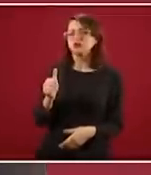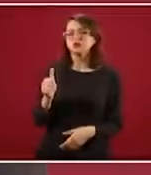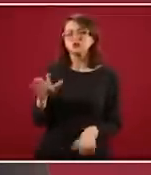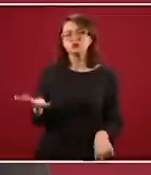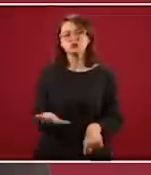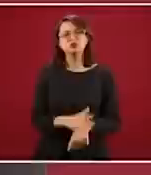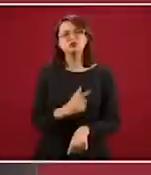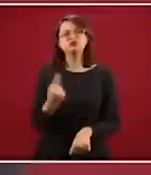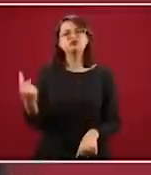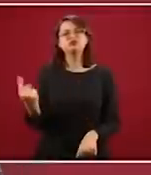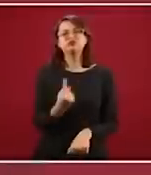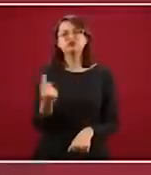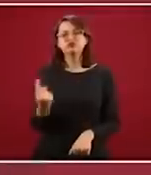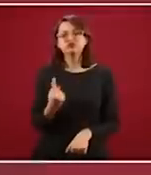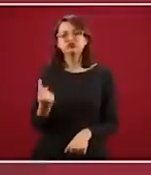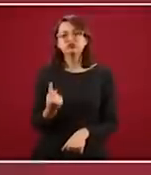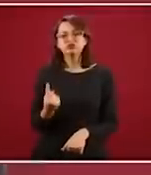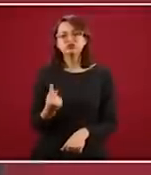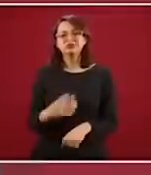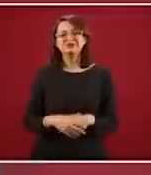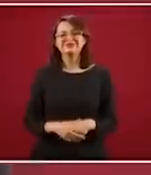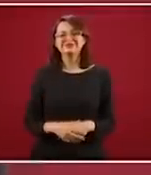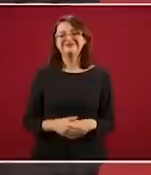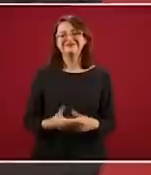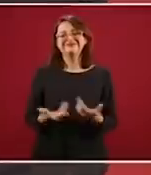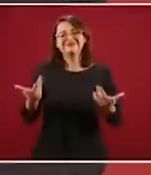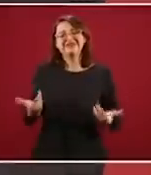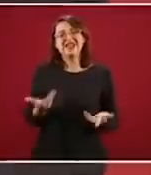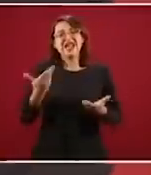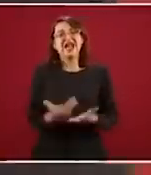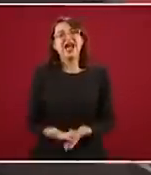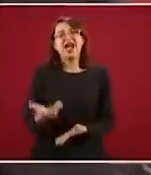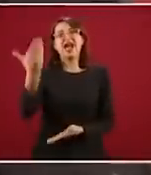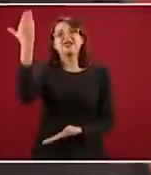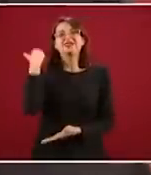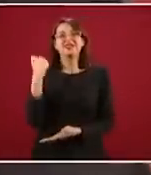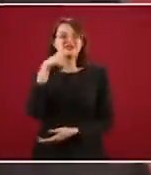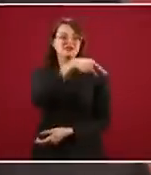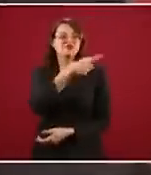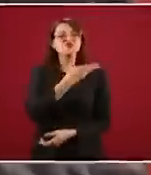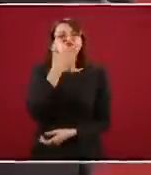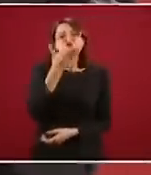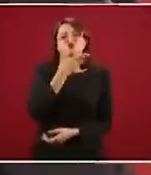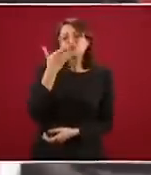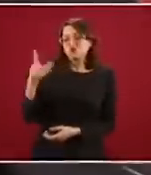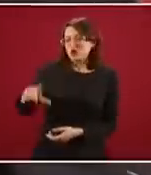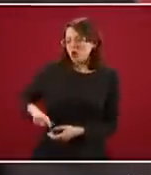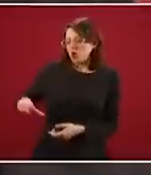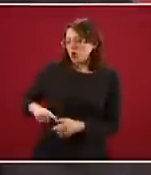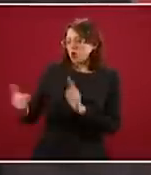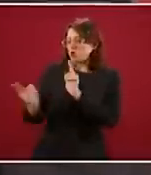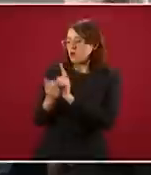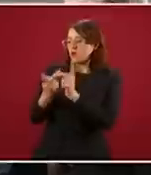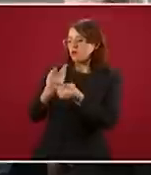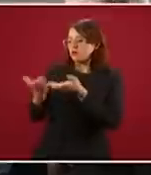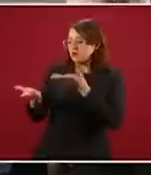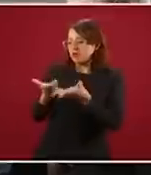porque antes tenían un trato con el gobierno, es esta organización, la